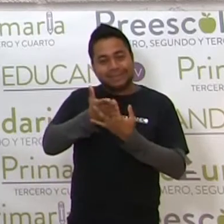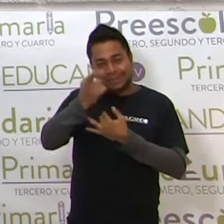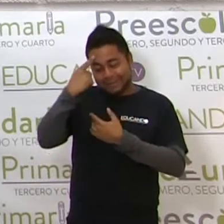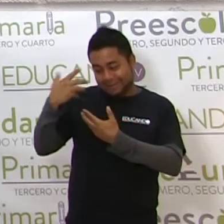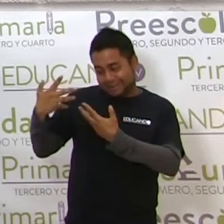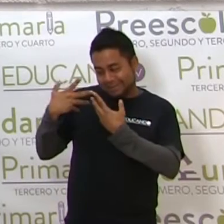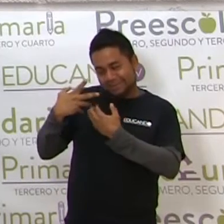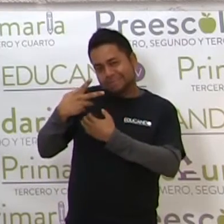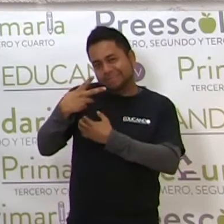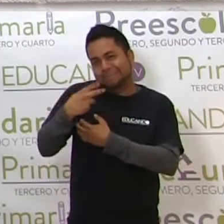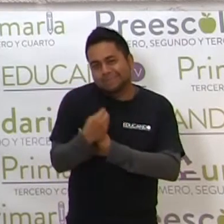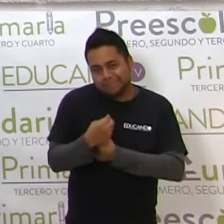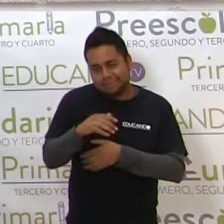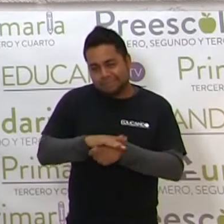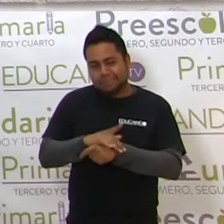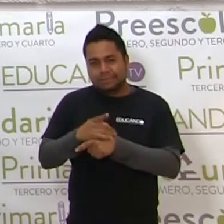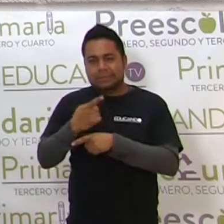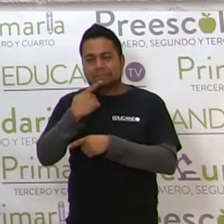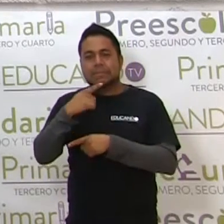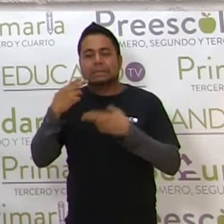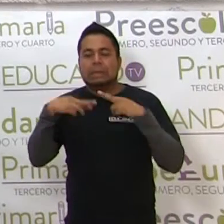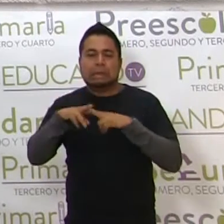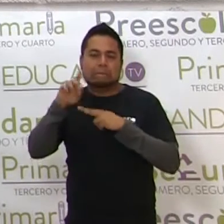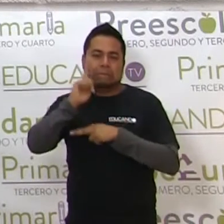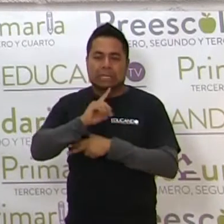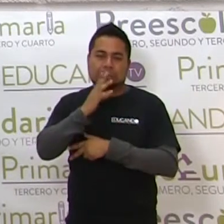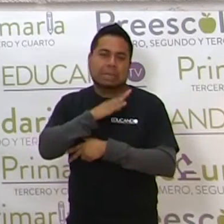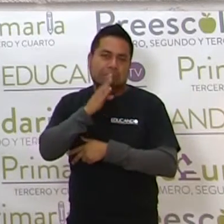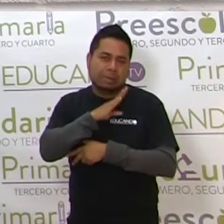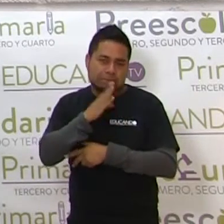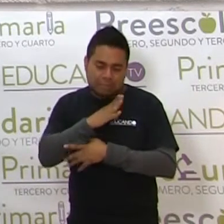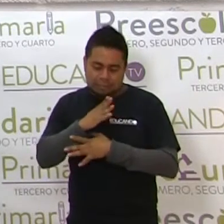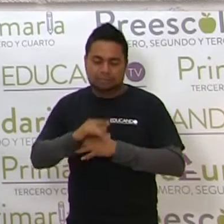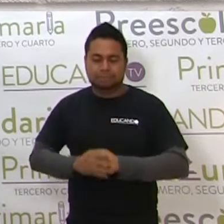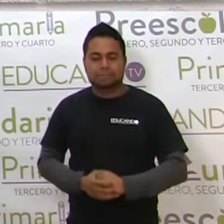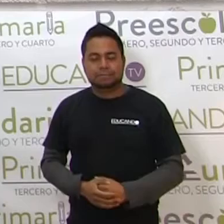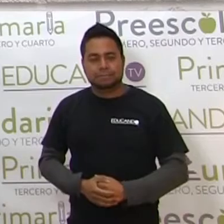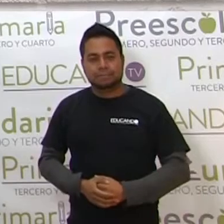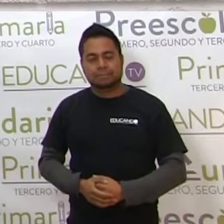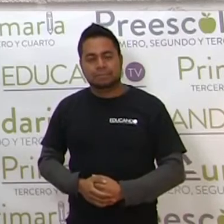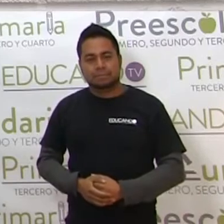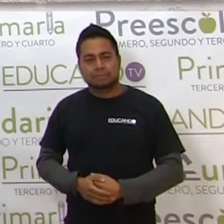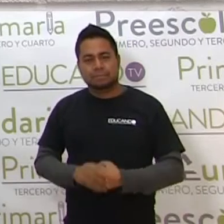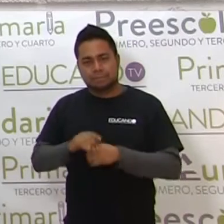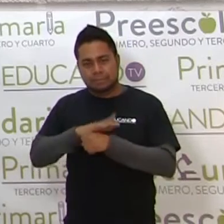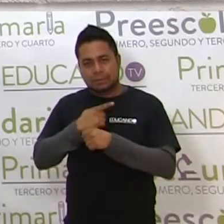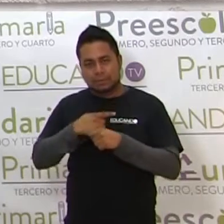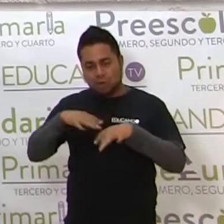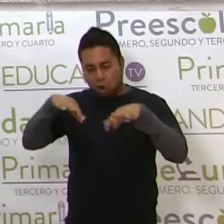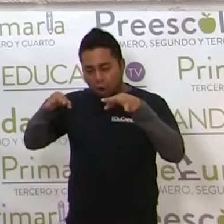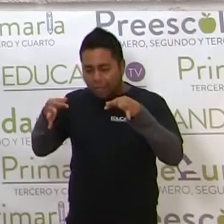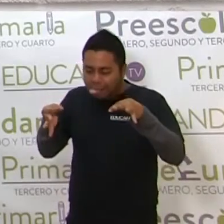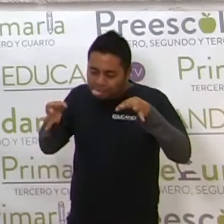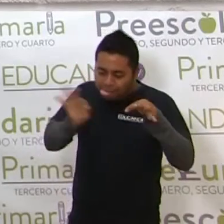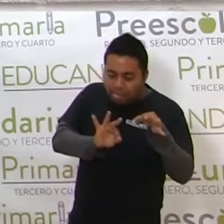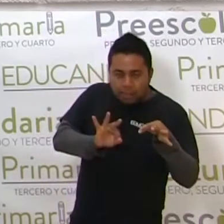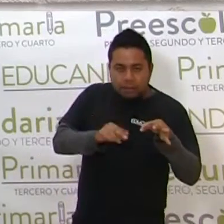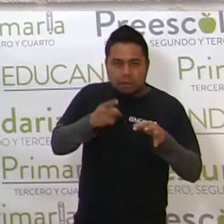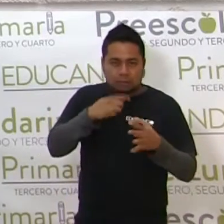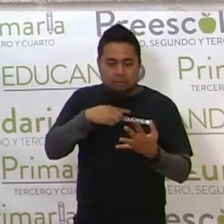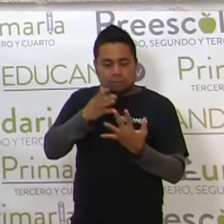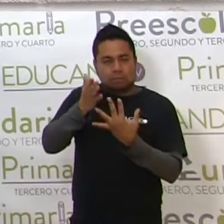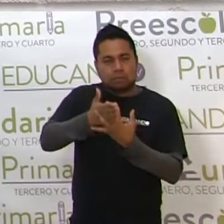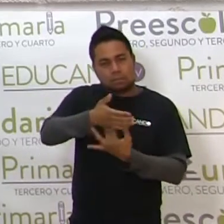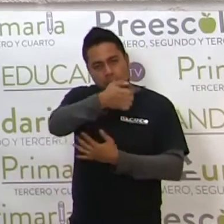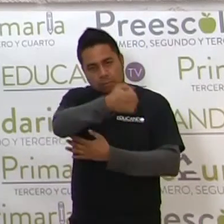digan chafa maestra Por qué doblo las hojas Aquí está mi separador Por cierto un